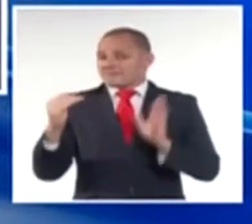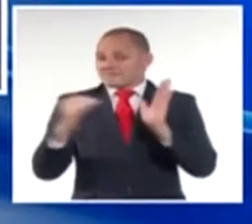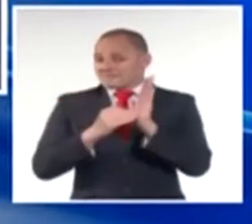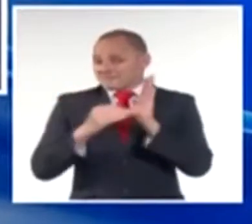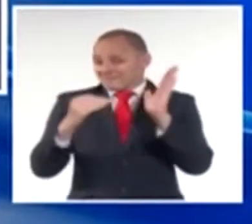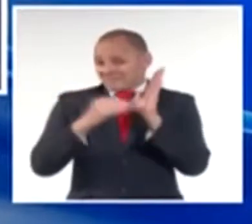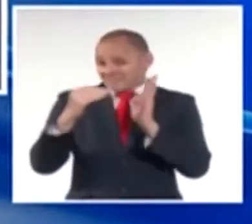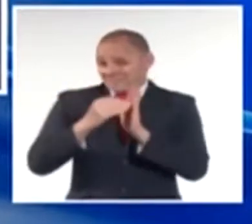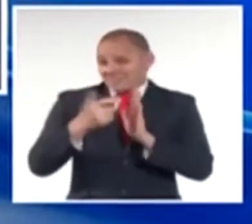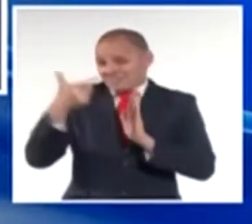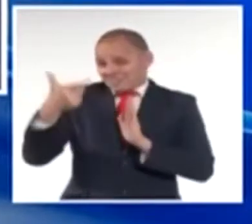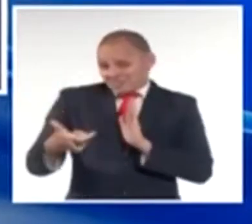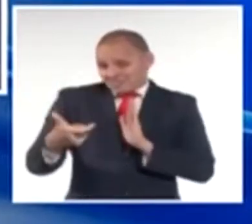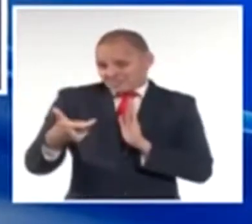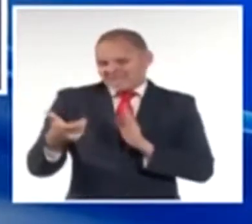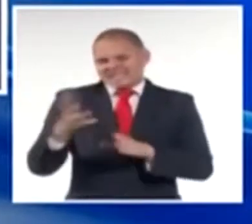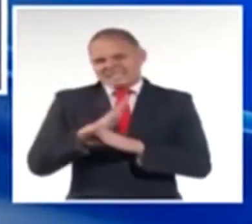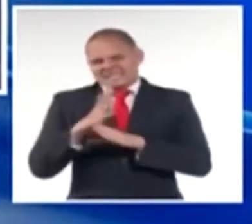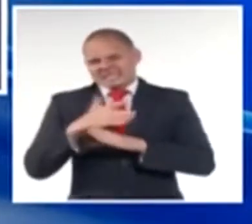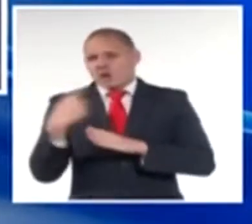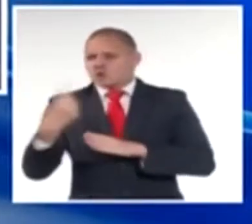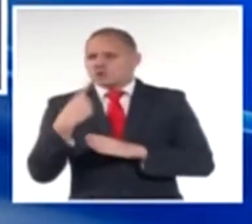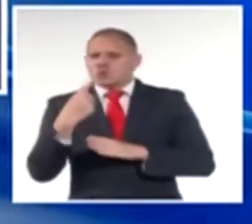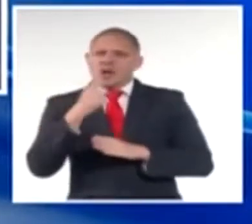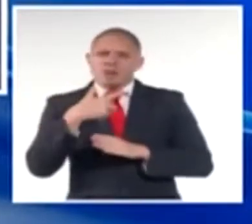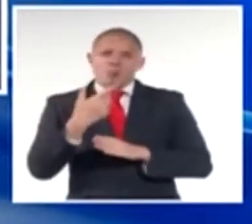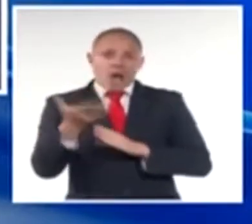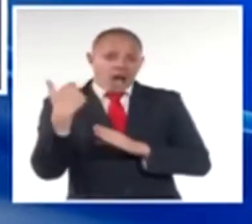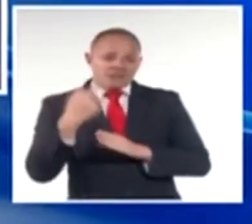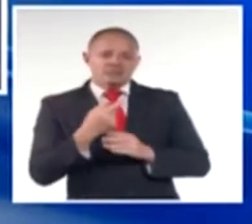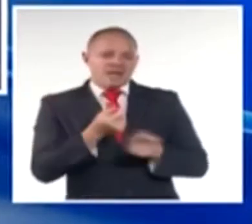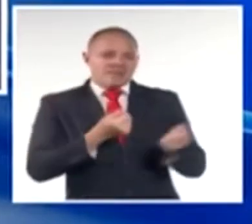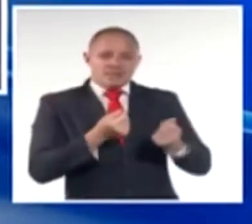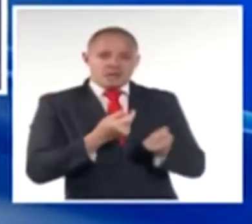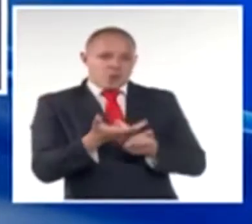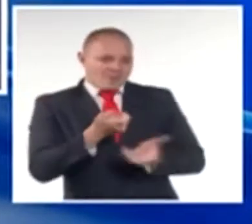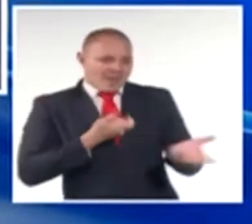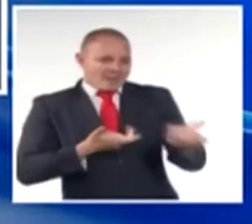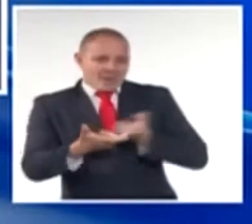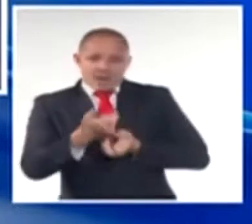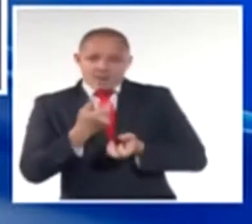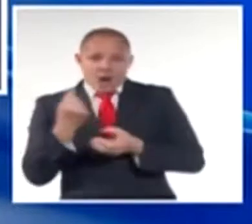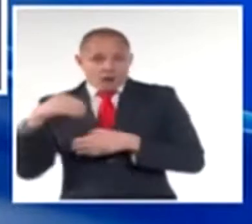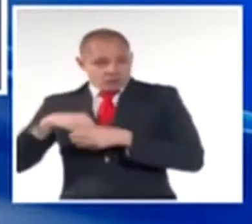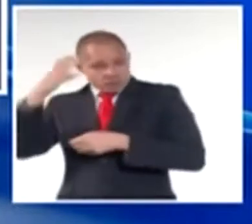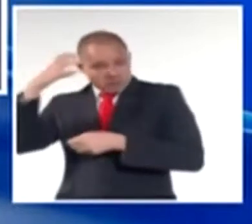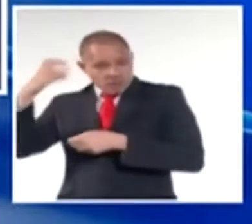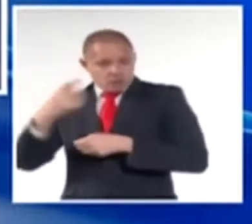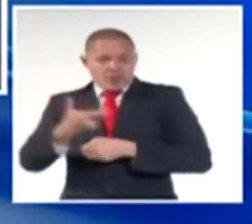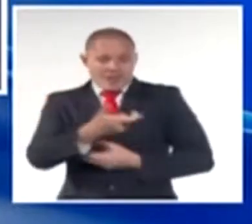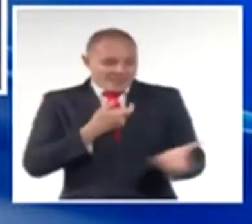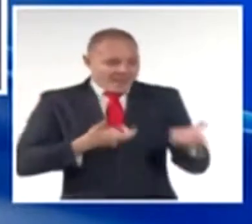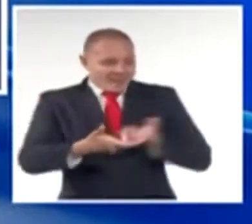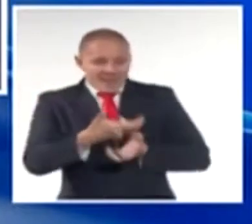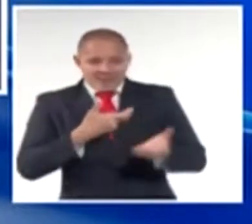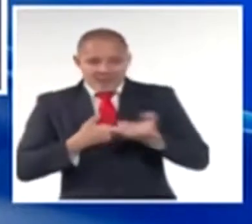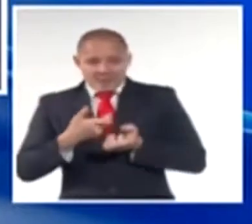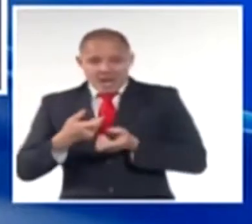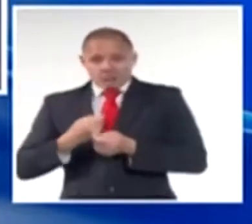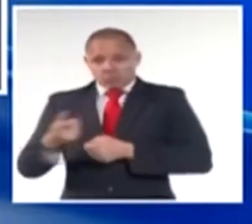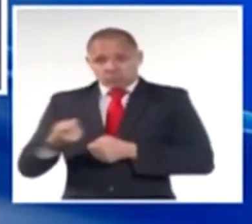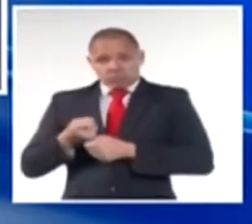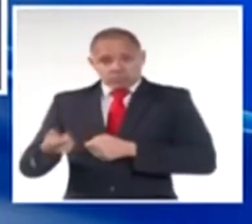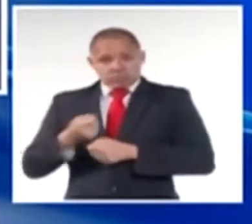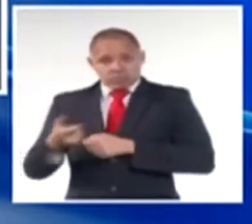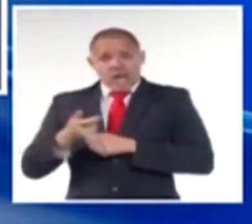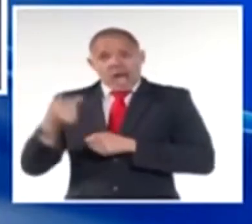de los ingresos por un poco más de 1.000 millones y una inejecución en los gastos totales en los que inciden